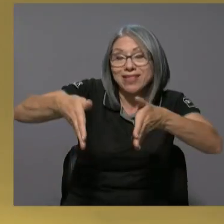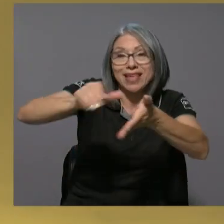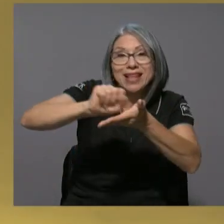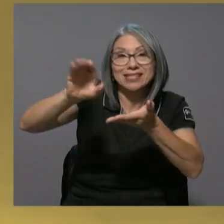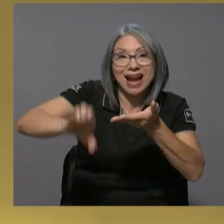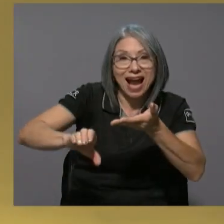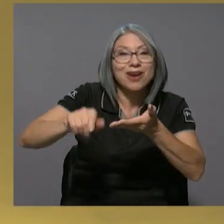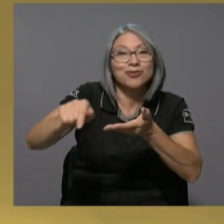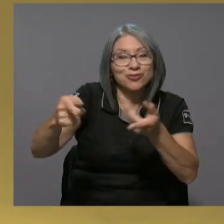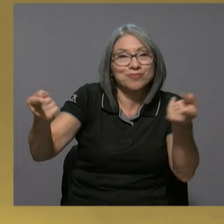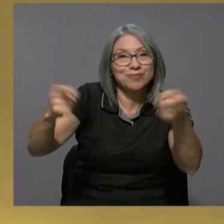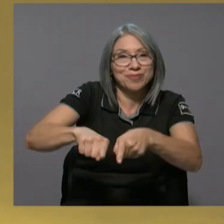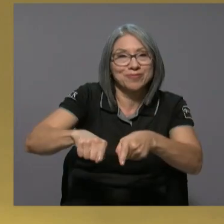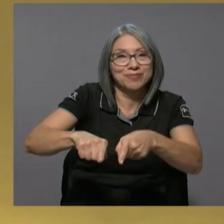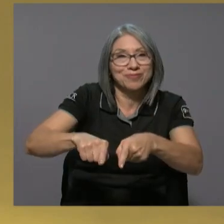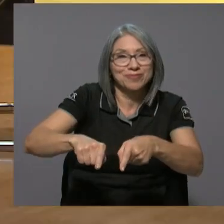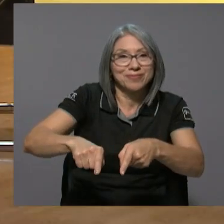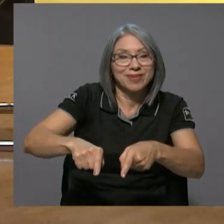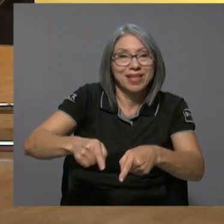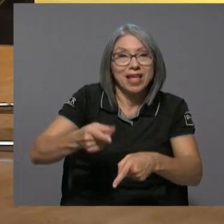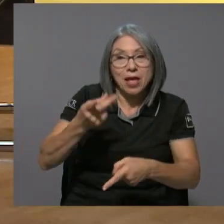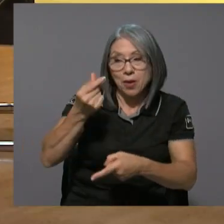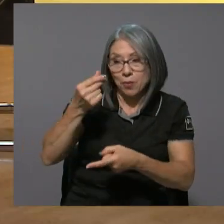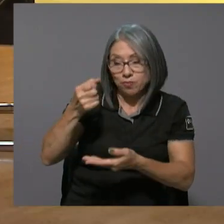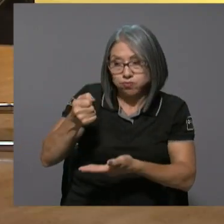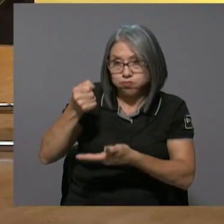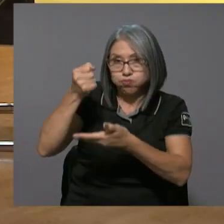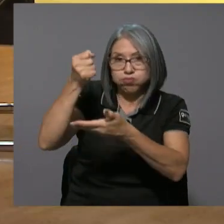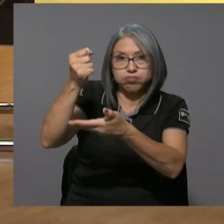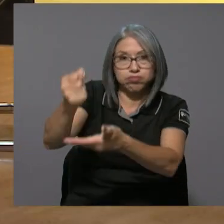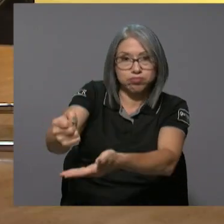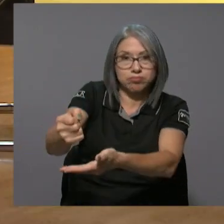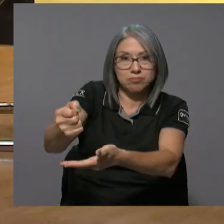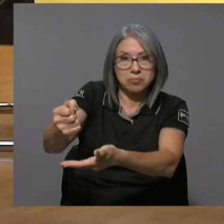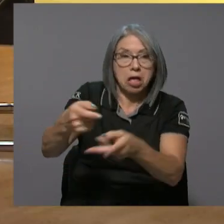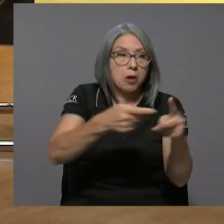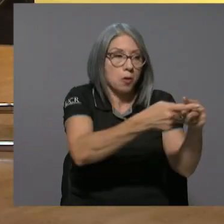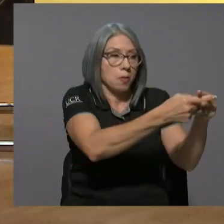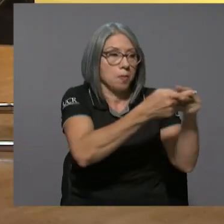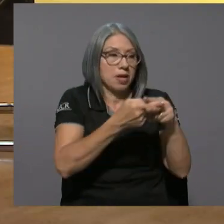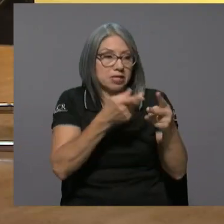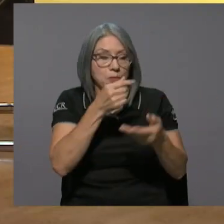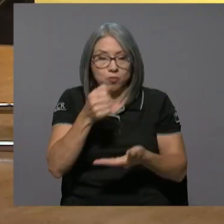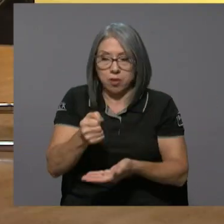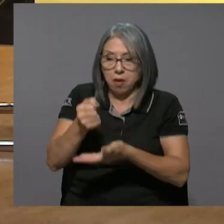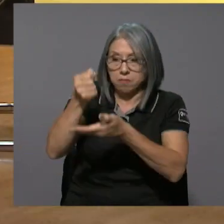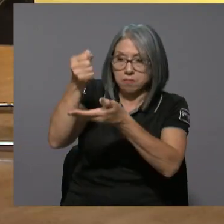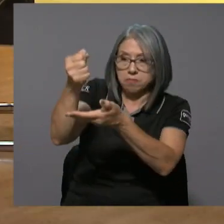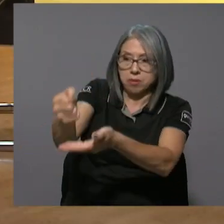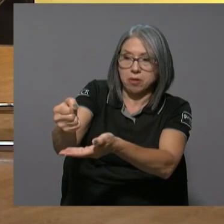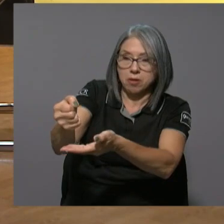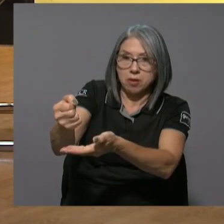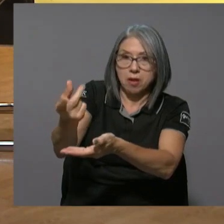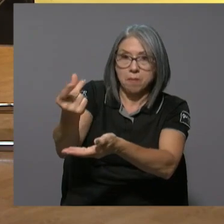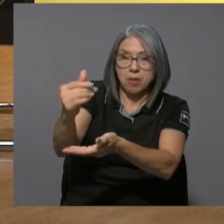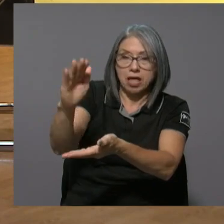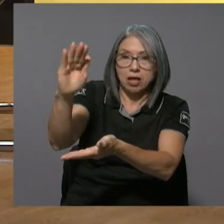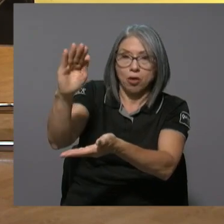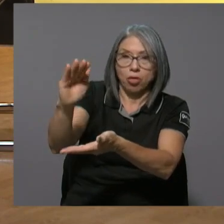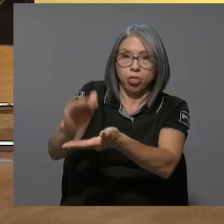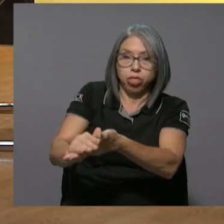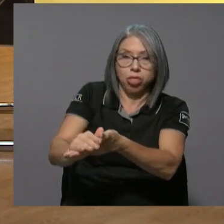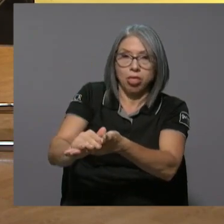Los recursos se otorgaron, un préstamo externo, ¿verdad? Se gastaron los recursos, pero la carretera no funciona,